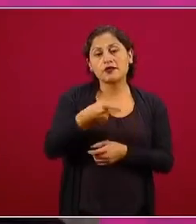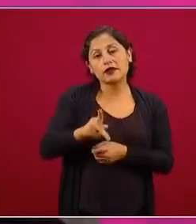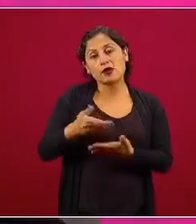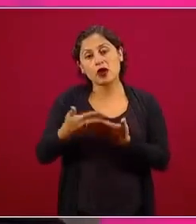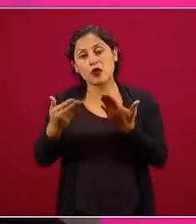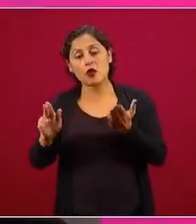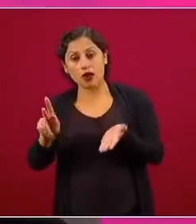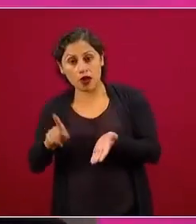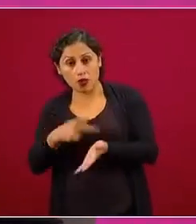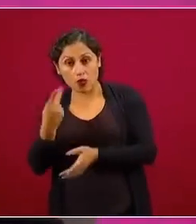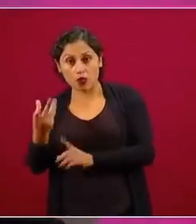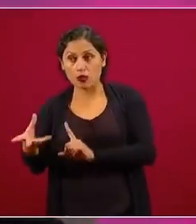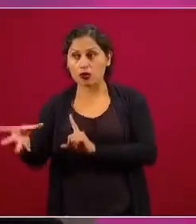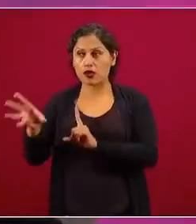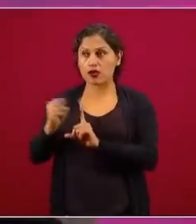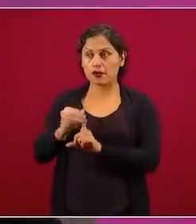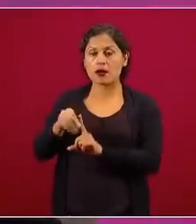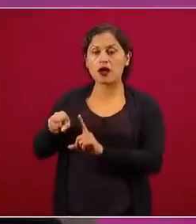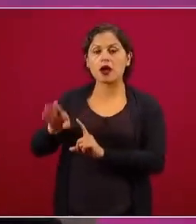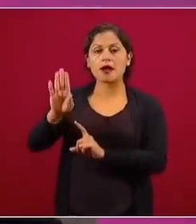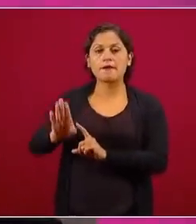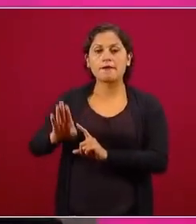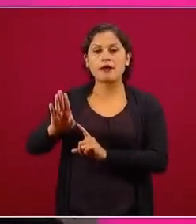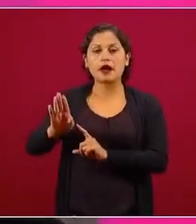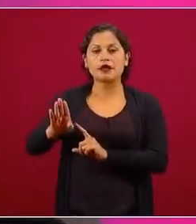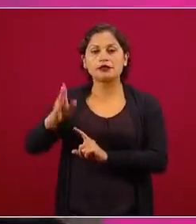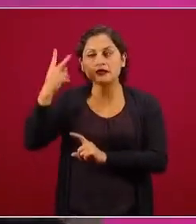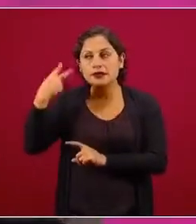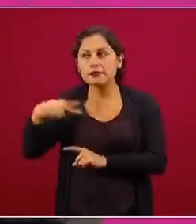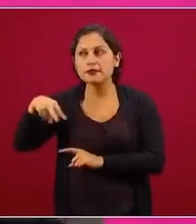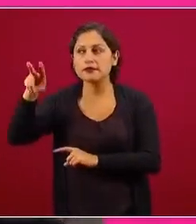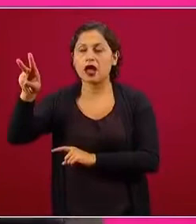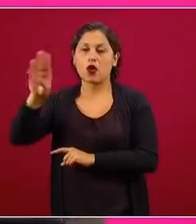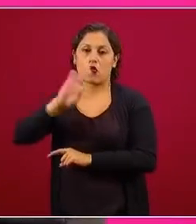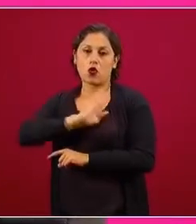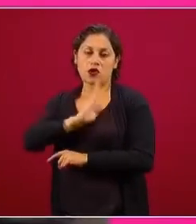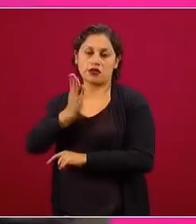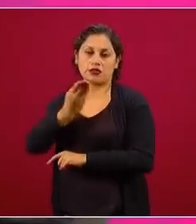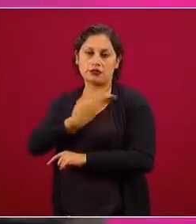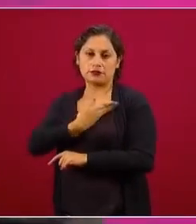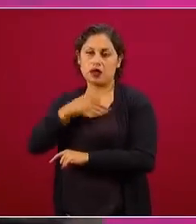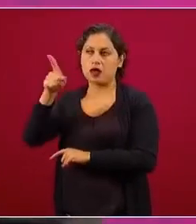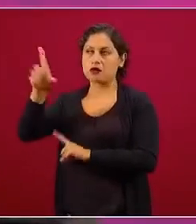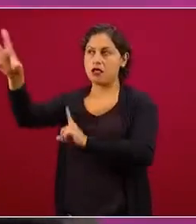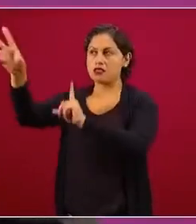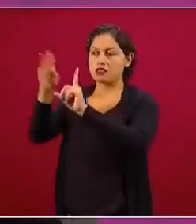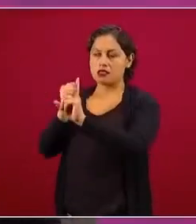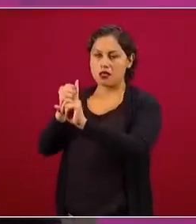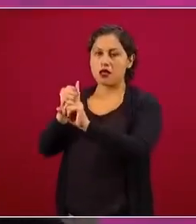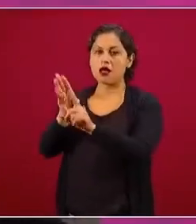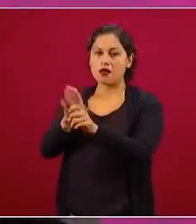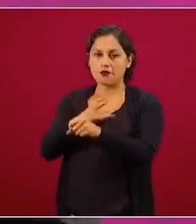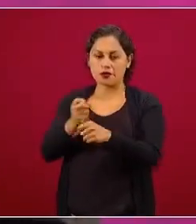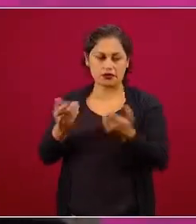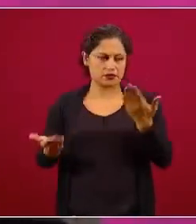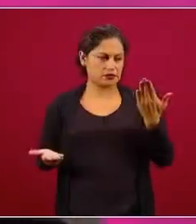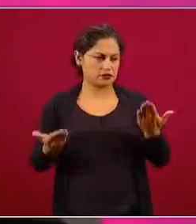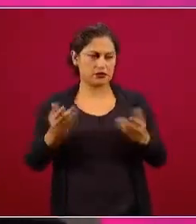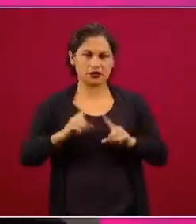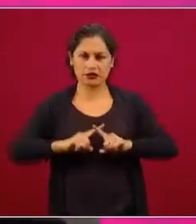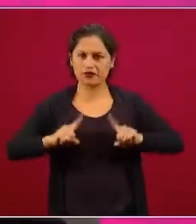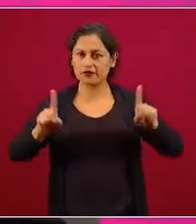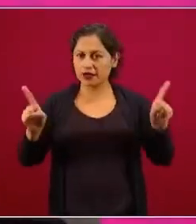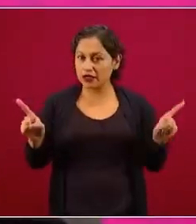antecedente de que esta persona venía llegando de España, Europa. Por lo tanto, eso también puede ser lógicamente la diferencia de que un poco